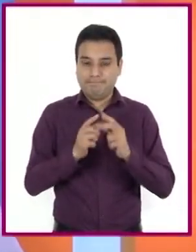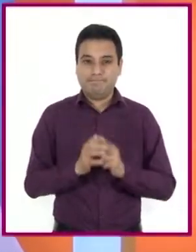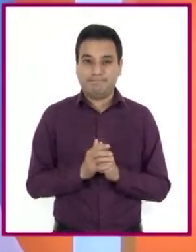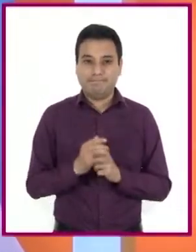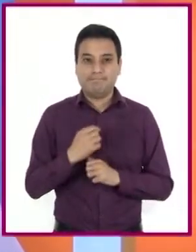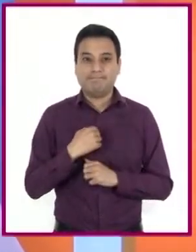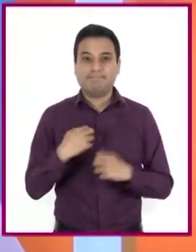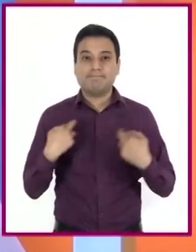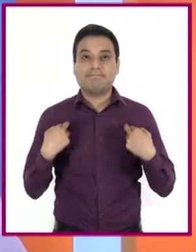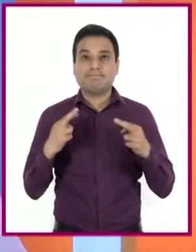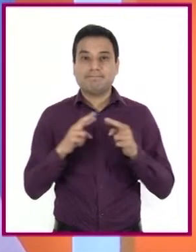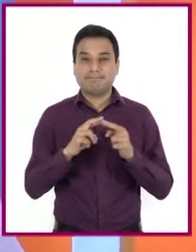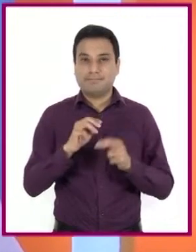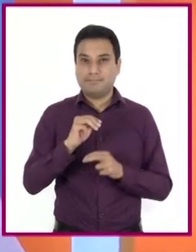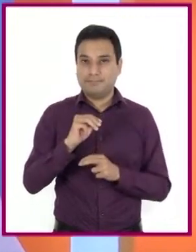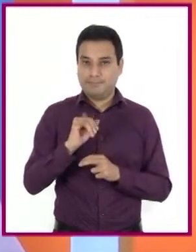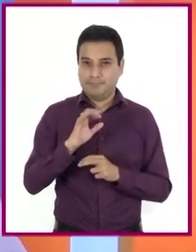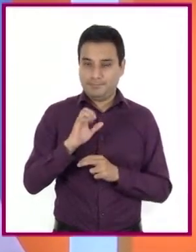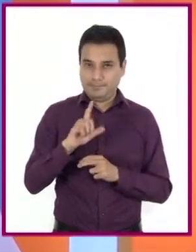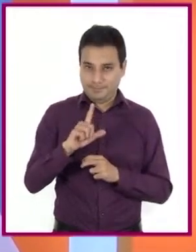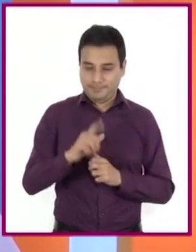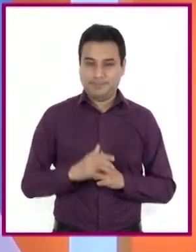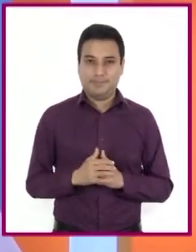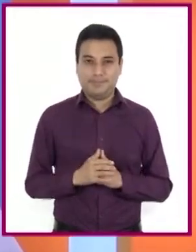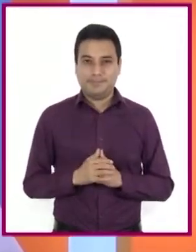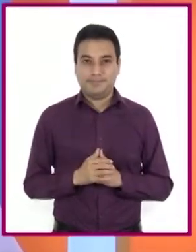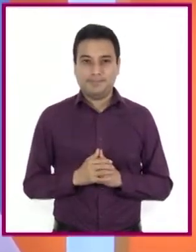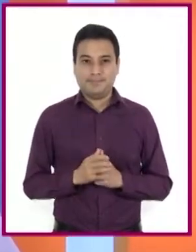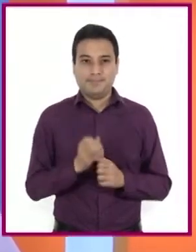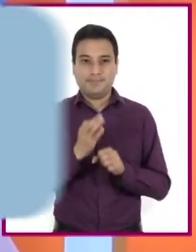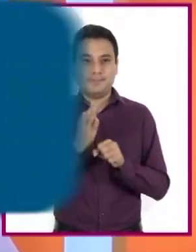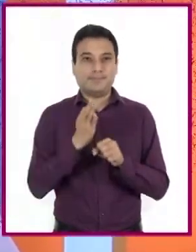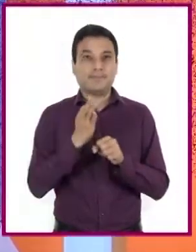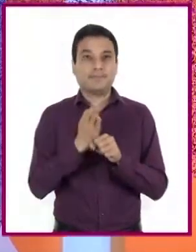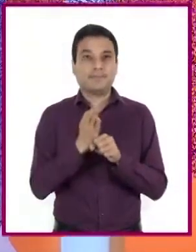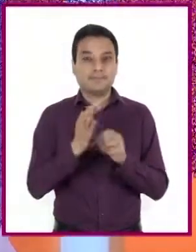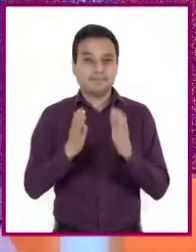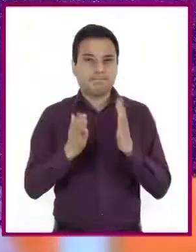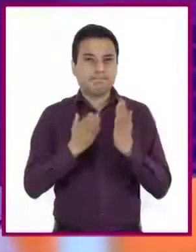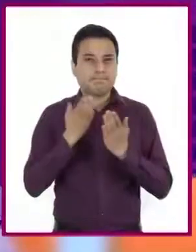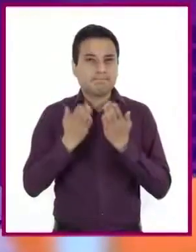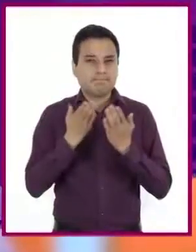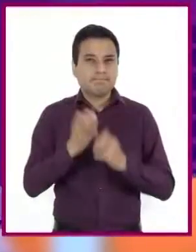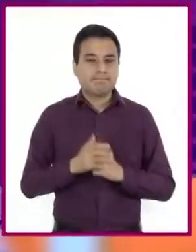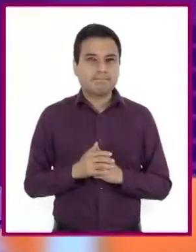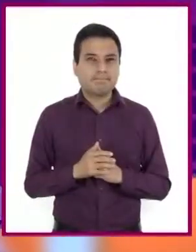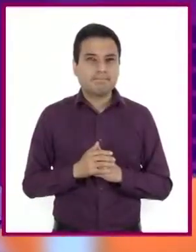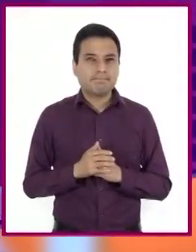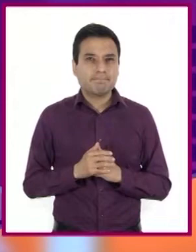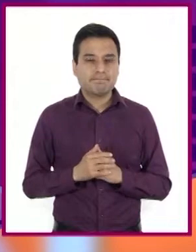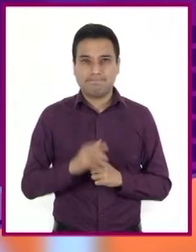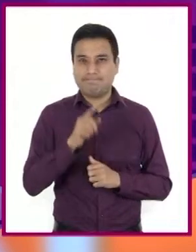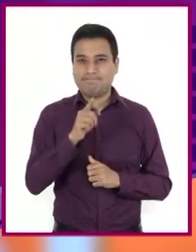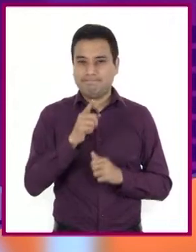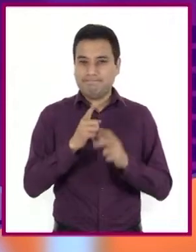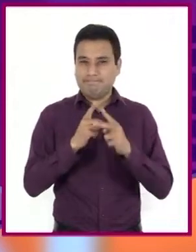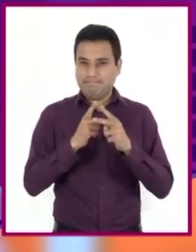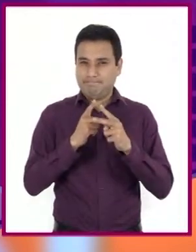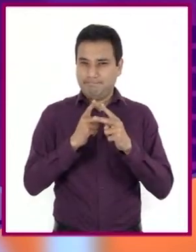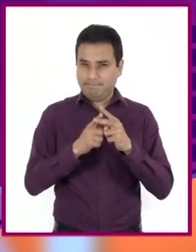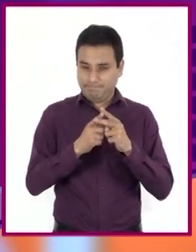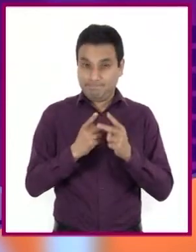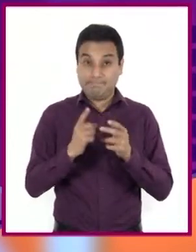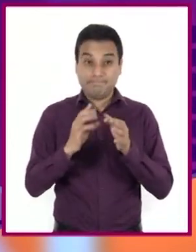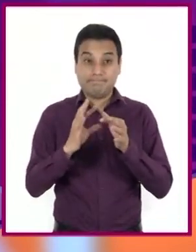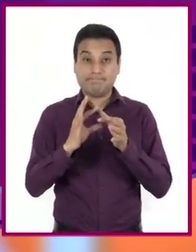el profesor Marcial Rivera. Estudiaremos parte del aprendizaje esperado, calcula y explica el significado del